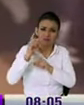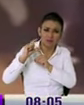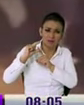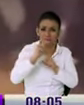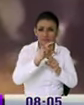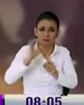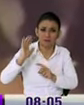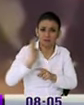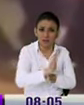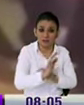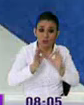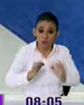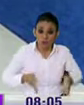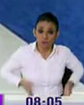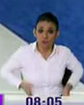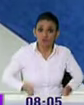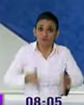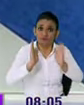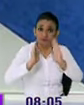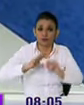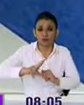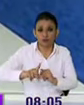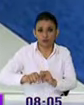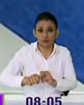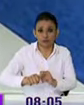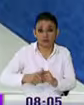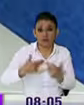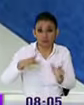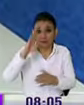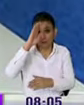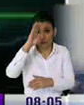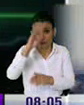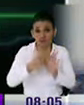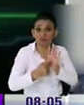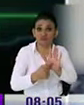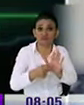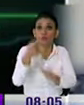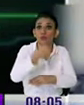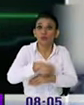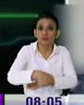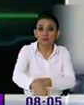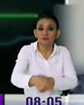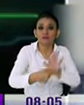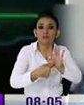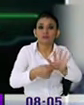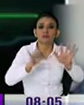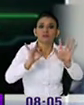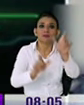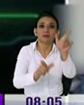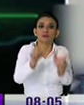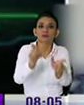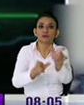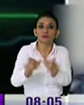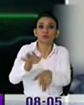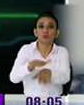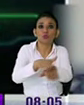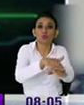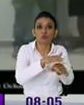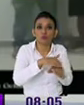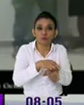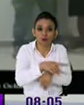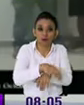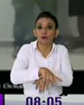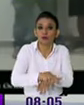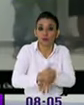avenida Malecón Simón Bolívar. La policía un día después presentó a 7 personas que supuestamente tendrían algún tipo de participación en aquel